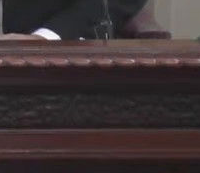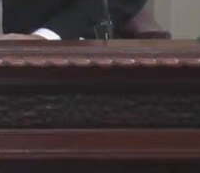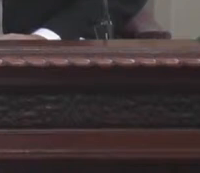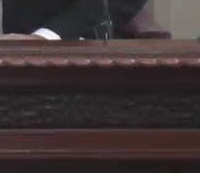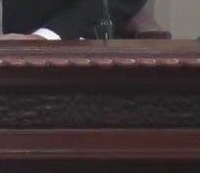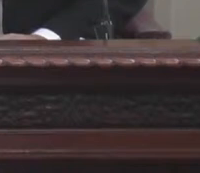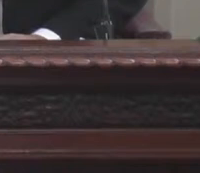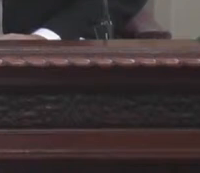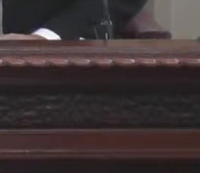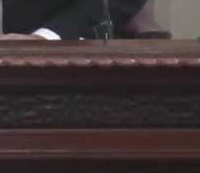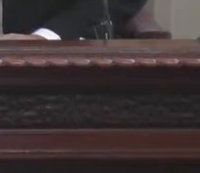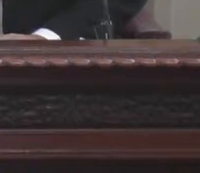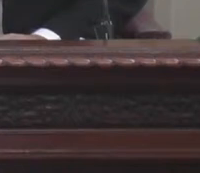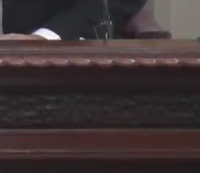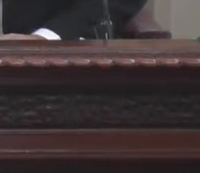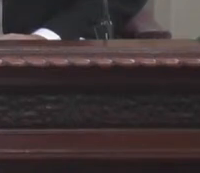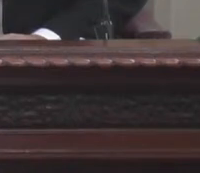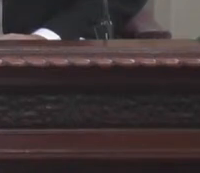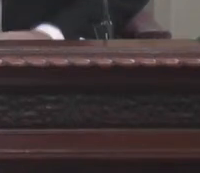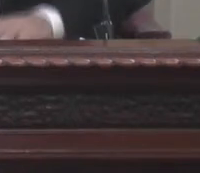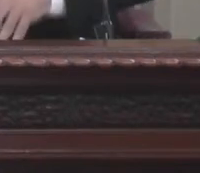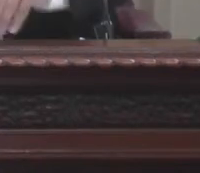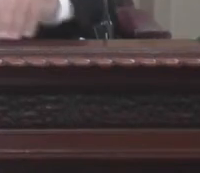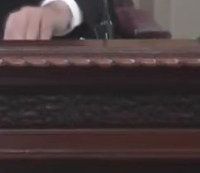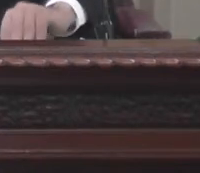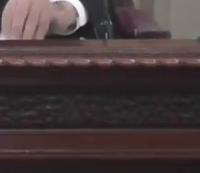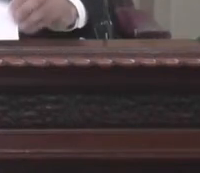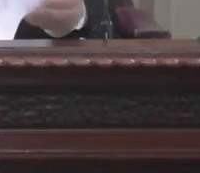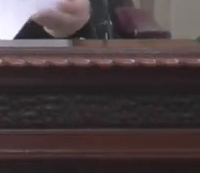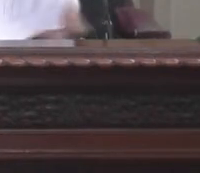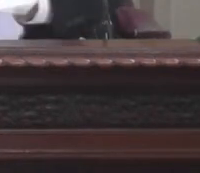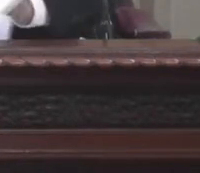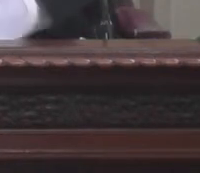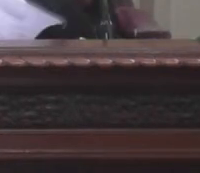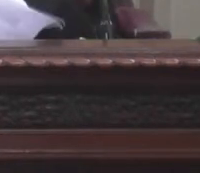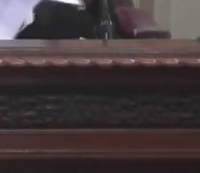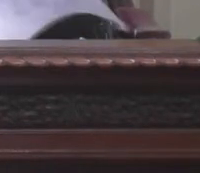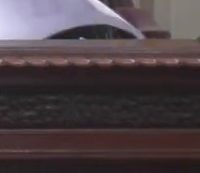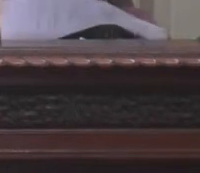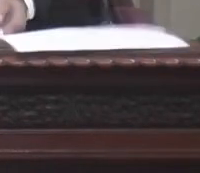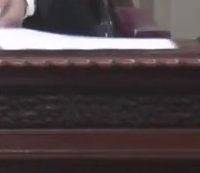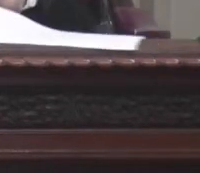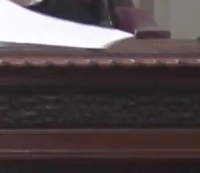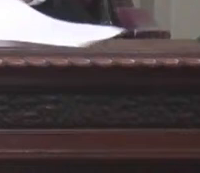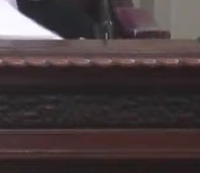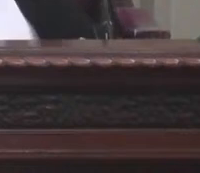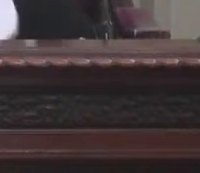primero, aprobado. Artículo segundo, aprobado.